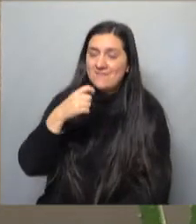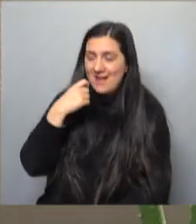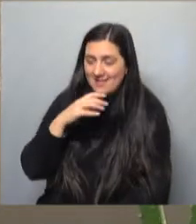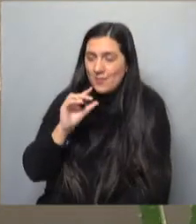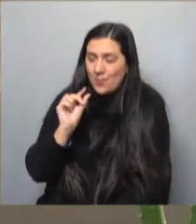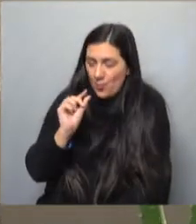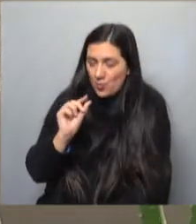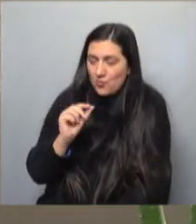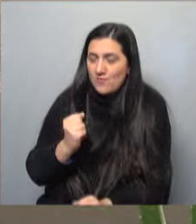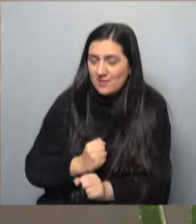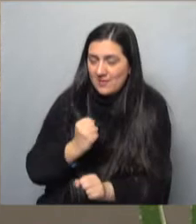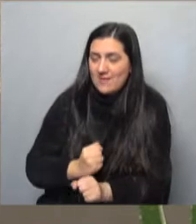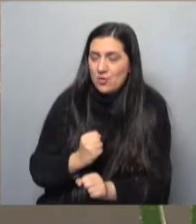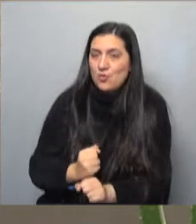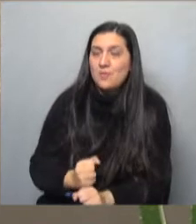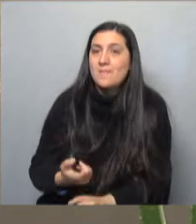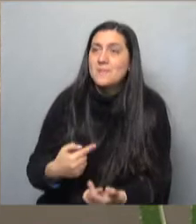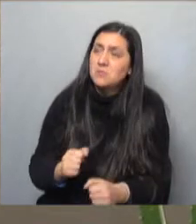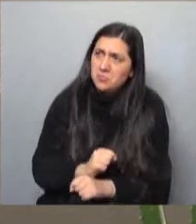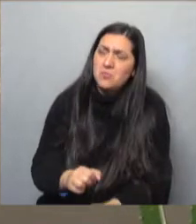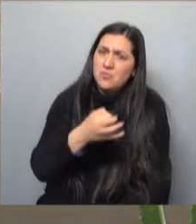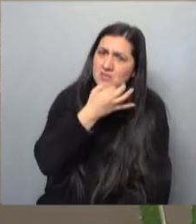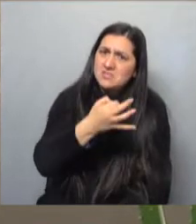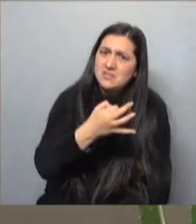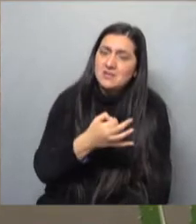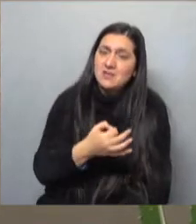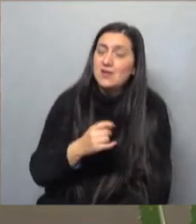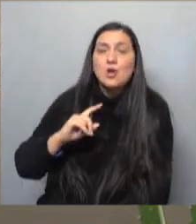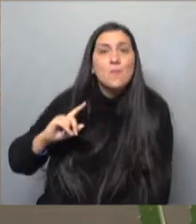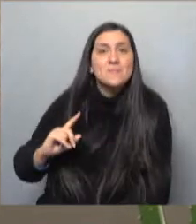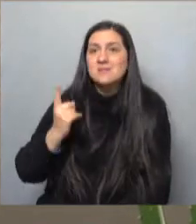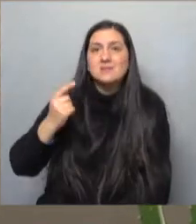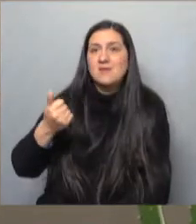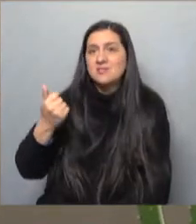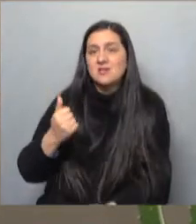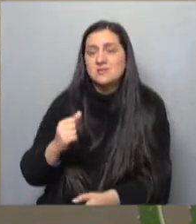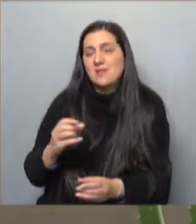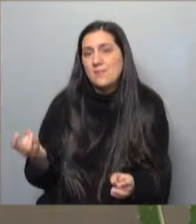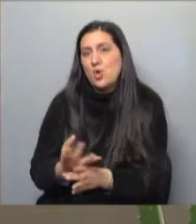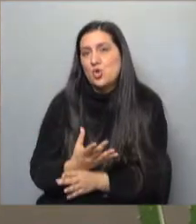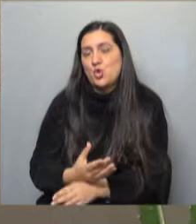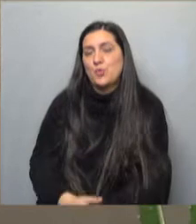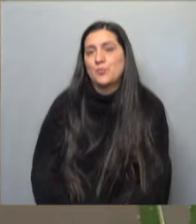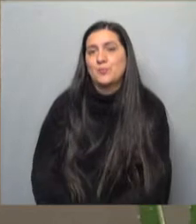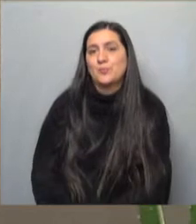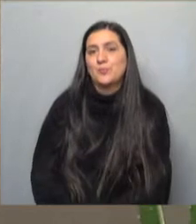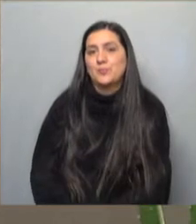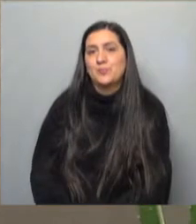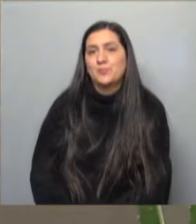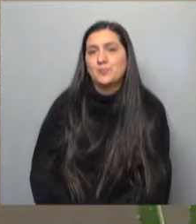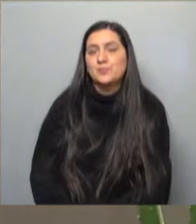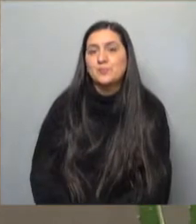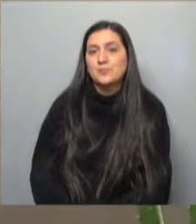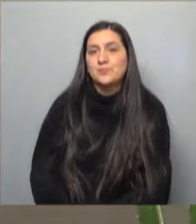hay queda trabajo por hacer, pero podríamos decir que la esencia está bastante capturada ya. ¿Está ahí? Sí.